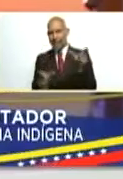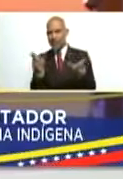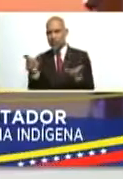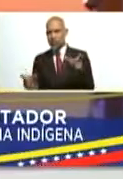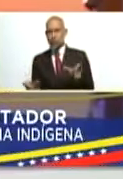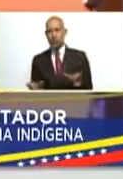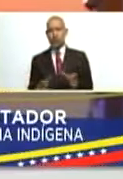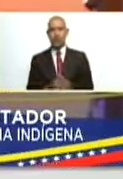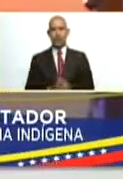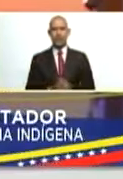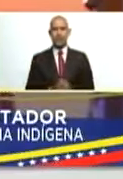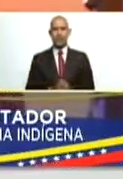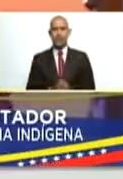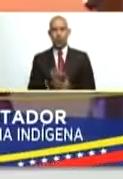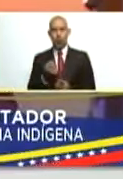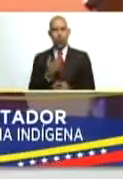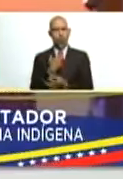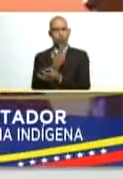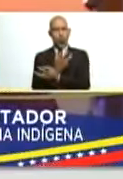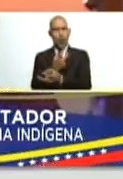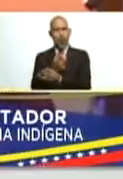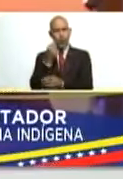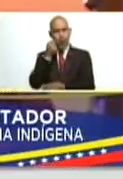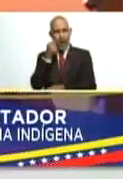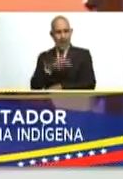como seres de carne y hueso que somos.